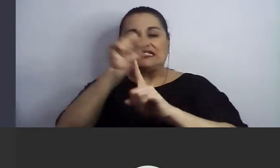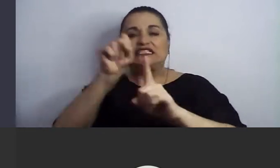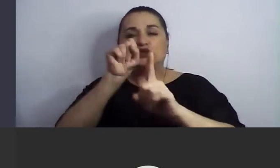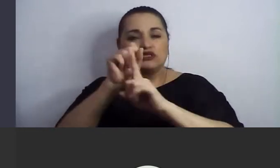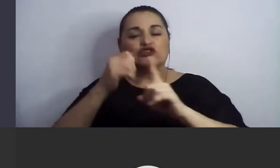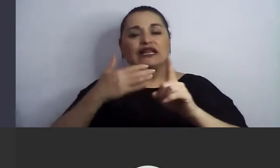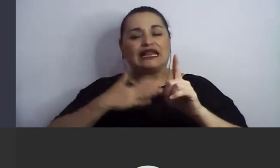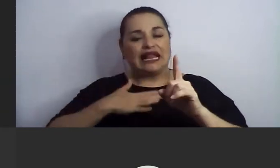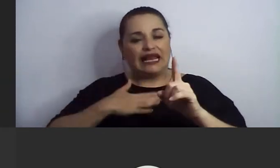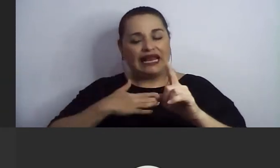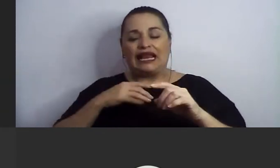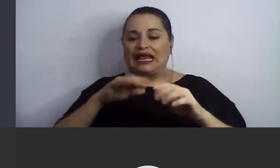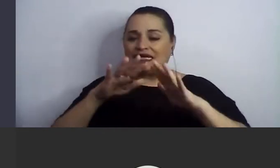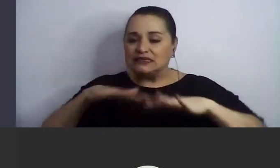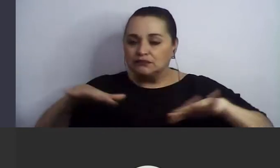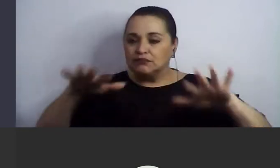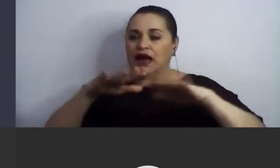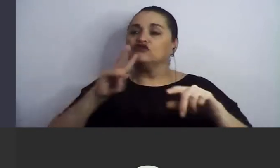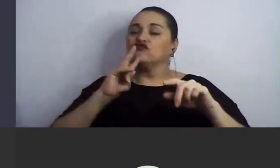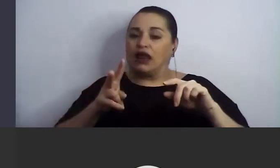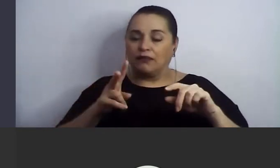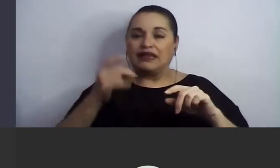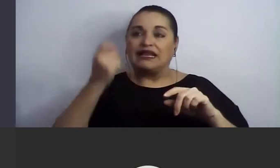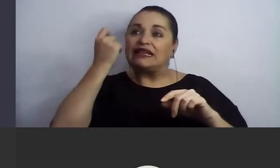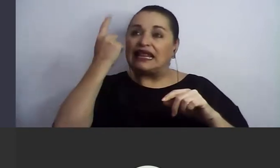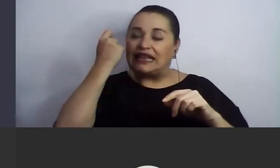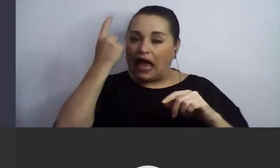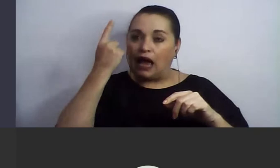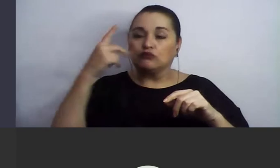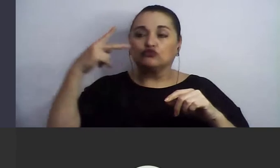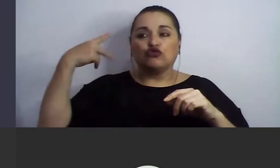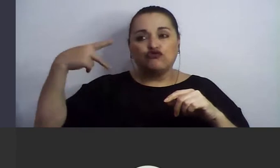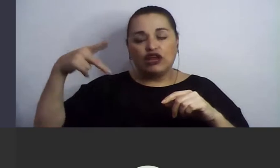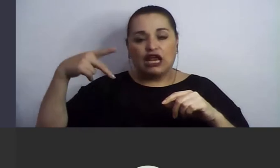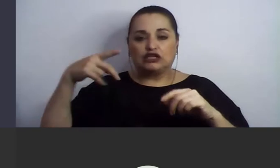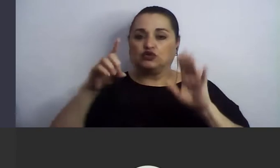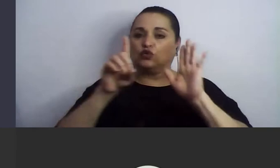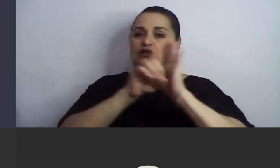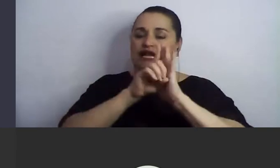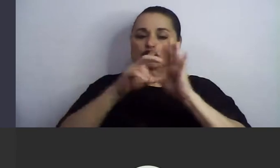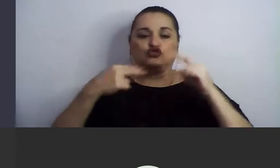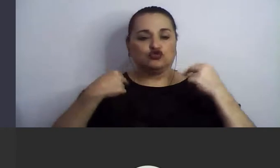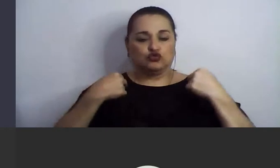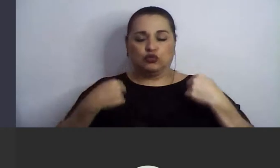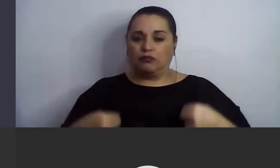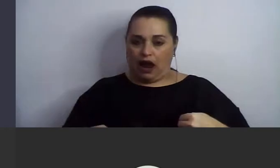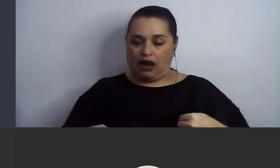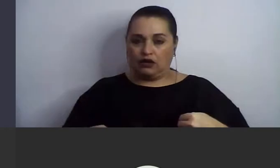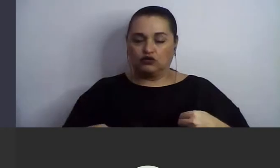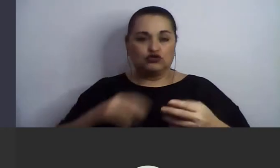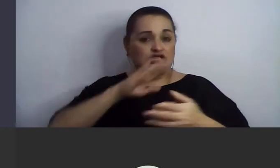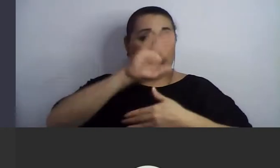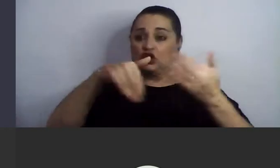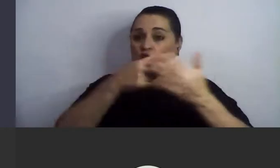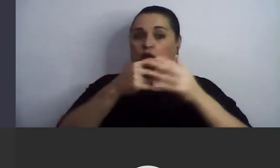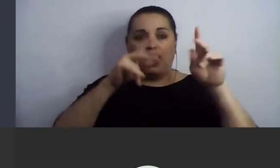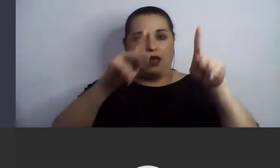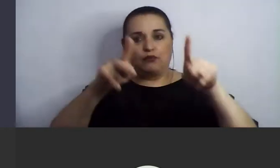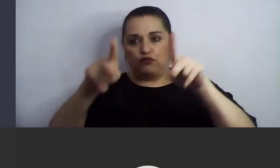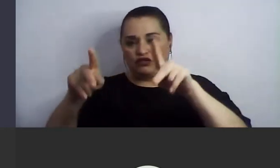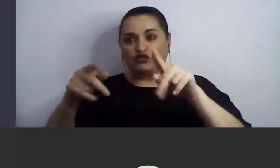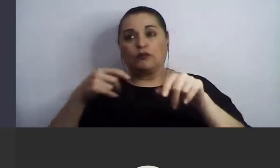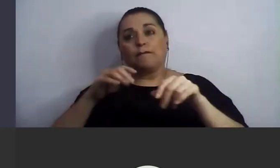espacios realmente donde entendamos que están en riesgo nuestros derechos humanos especialmente de toda la población pero estoy hablando